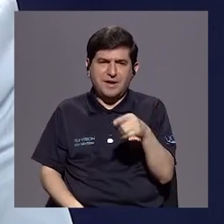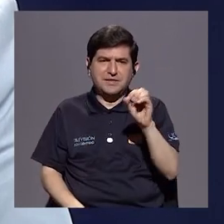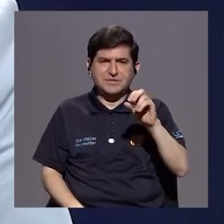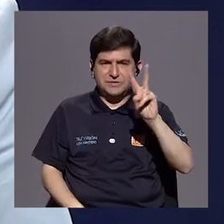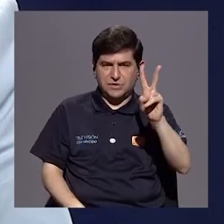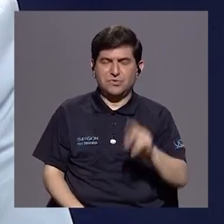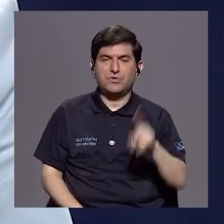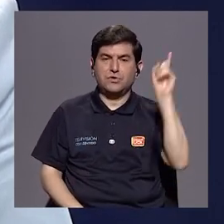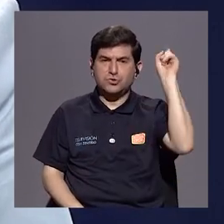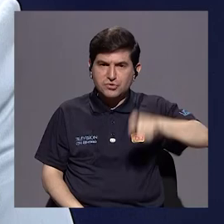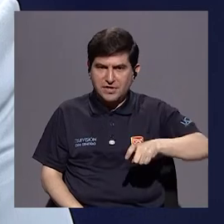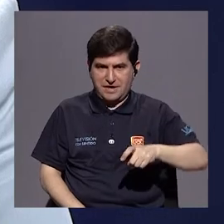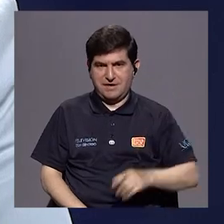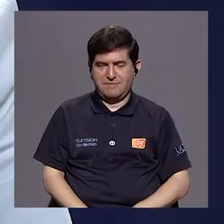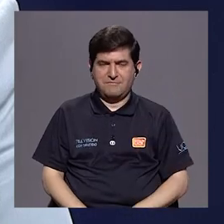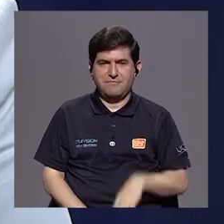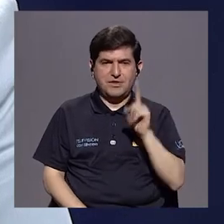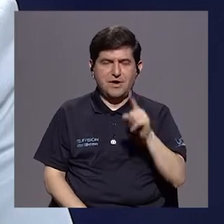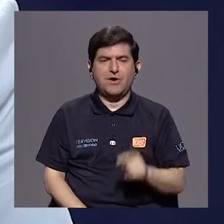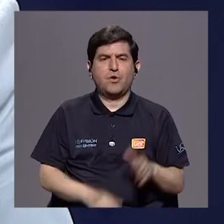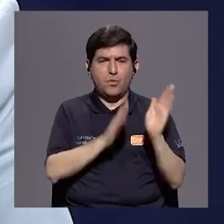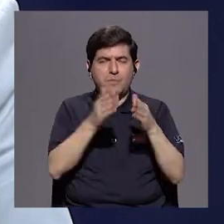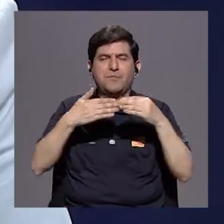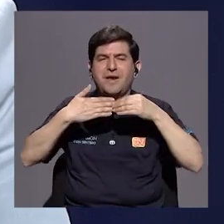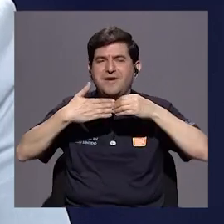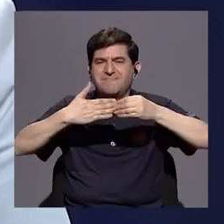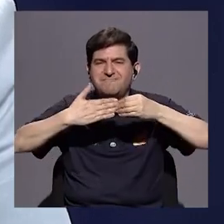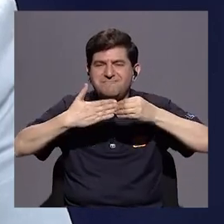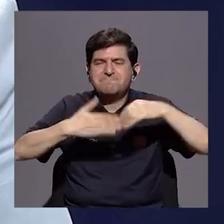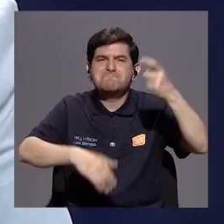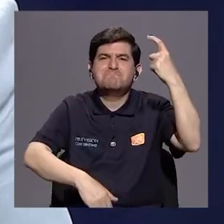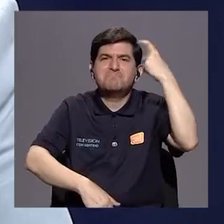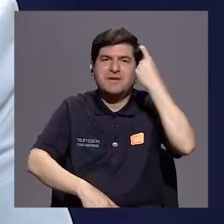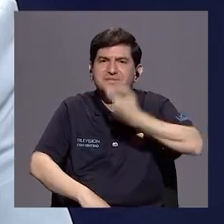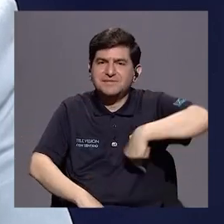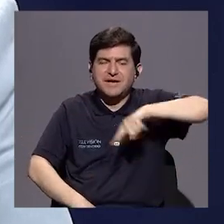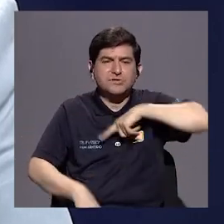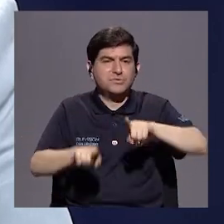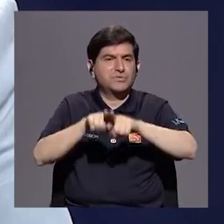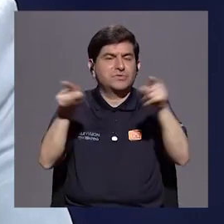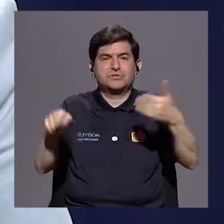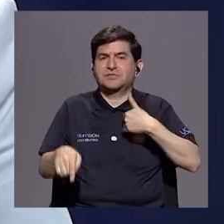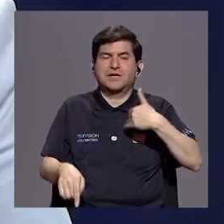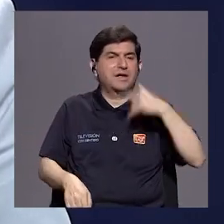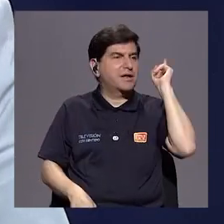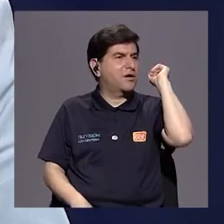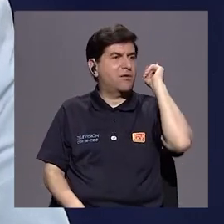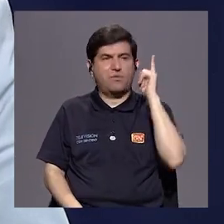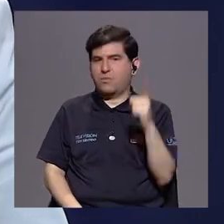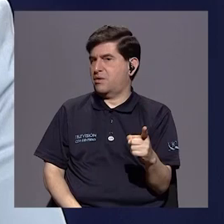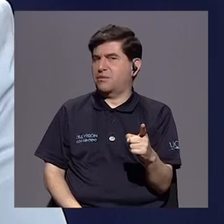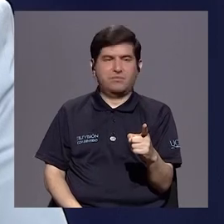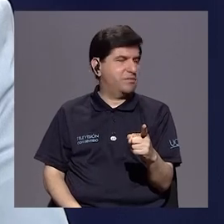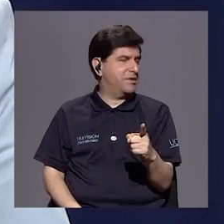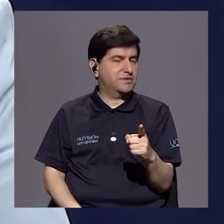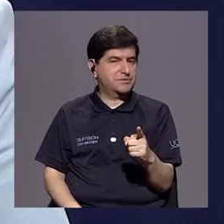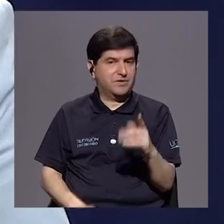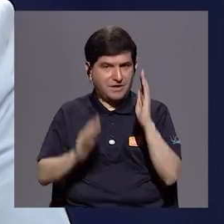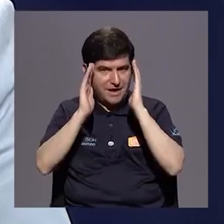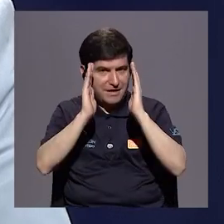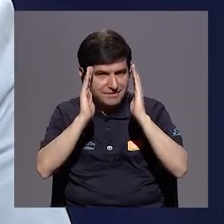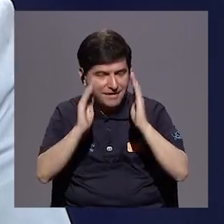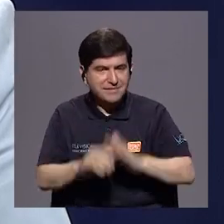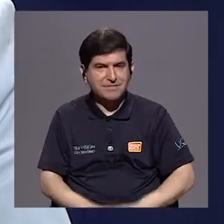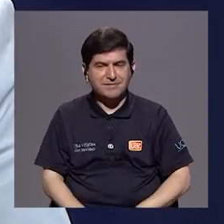descarbonización debe ser un plan un plan más flexible pensando en que nosotros tampoco tenemos una obligación o